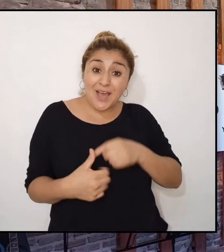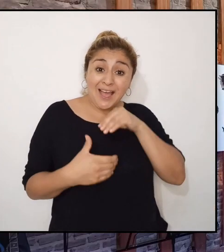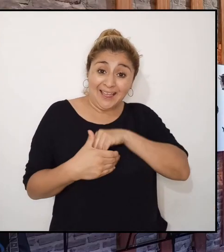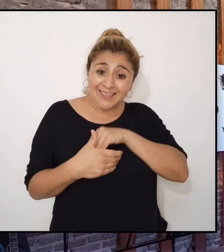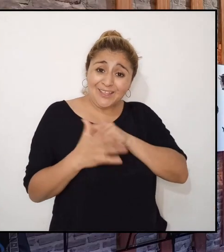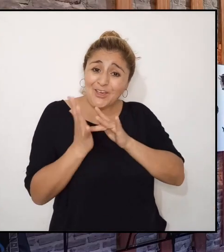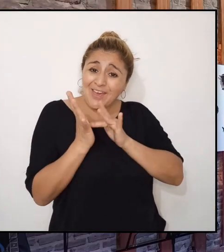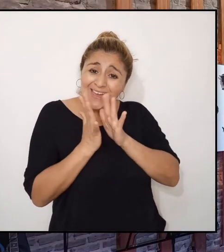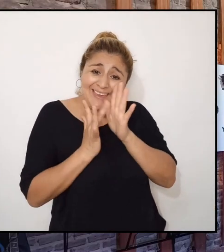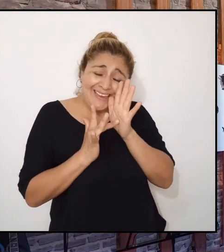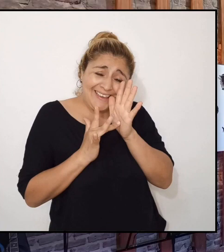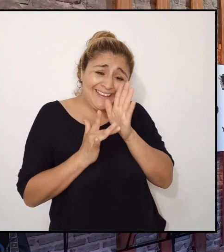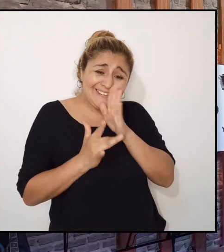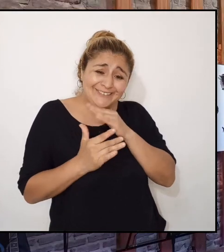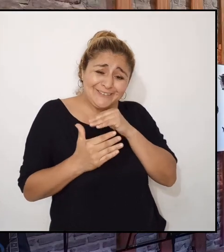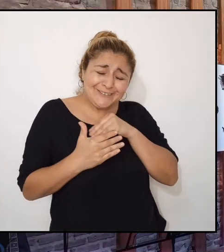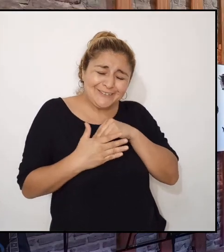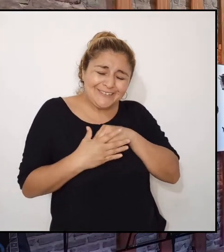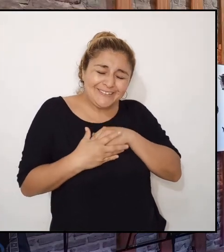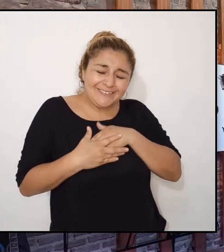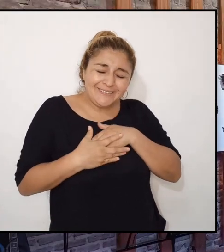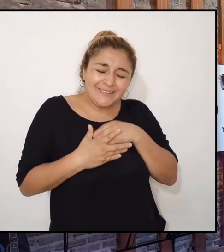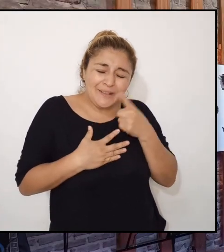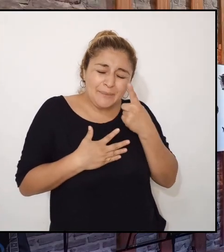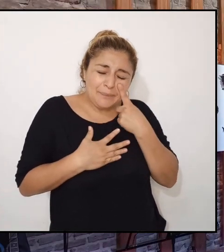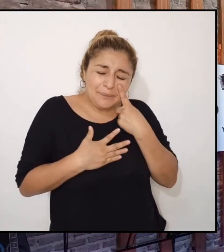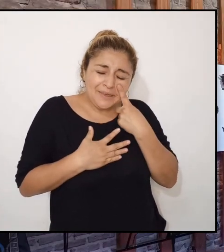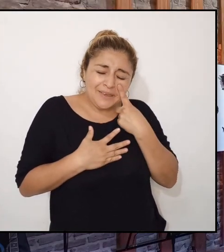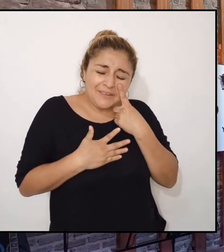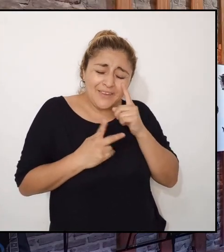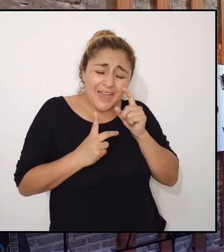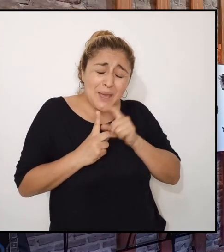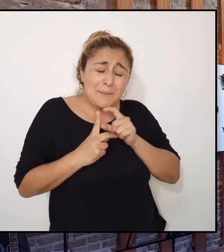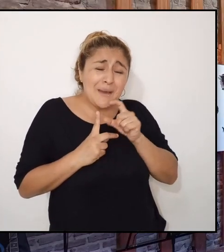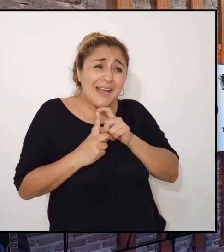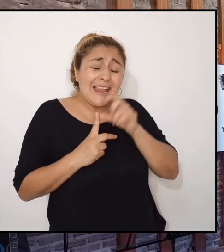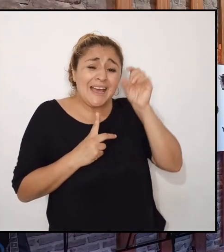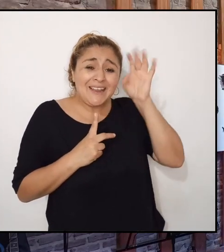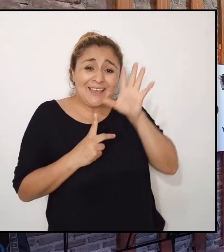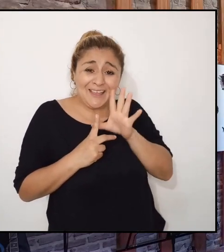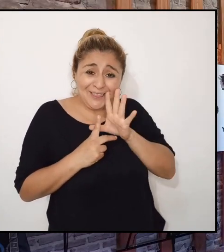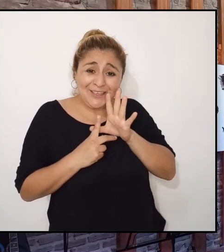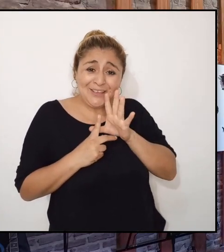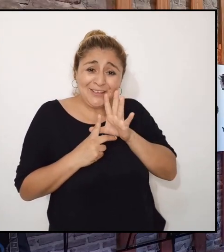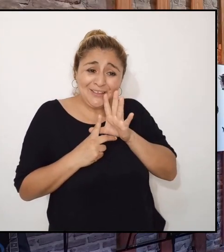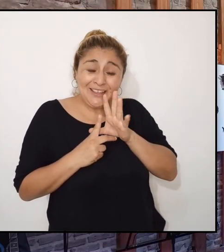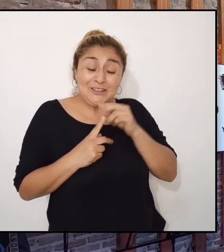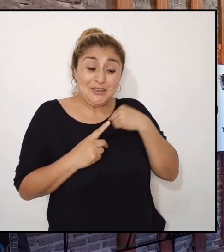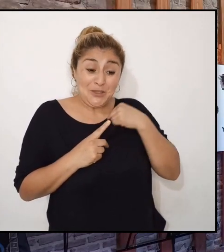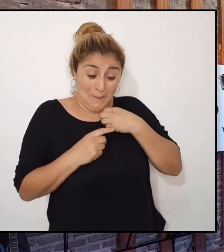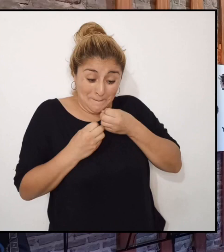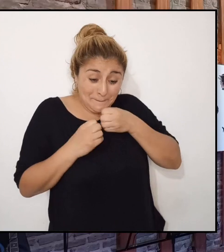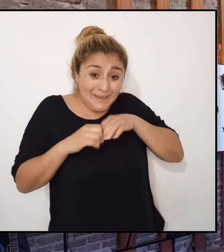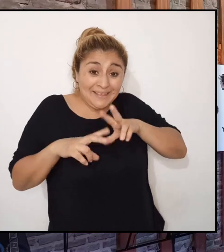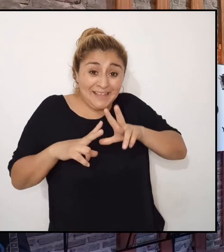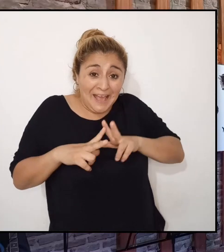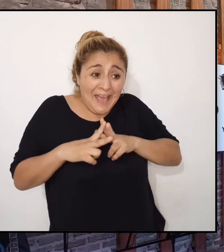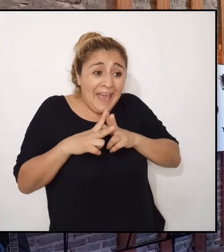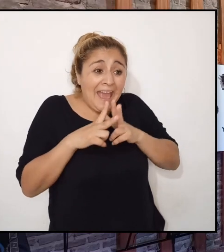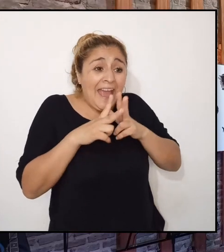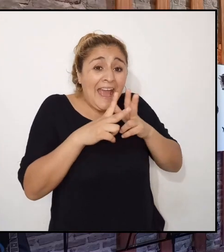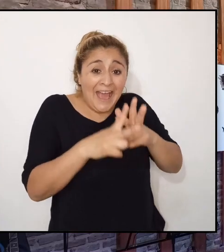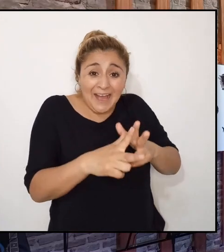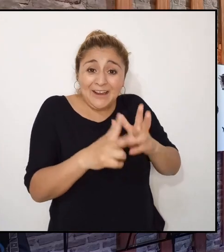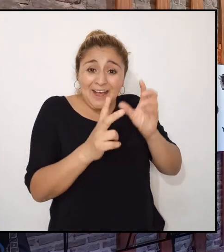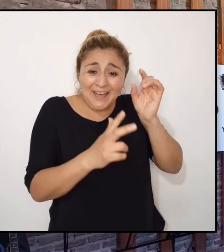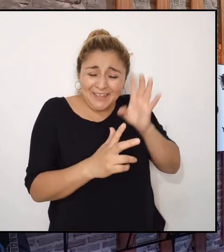Lo que hay en mi corazón es la palabra de Dios. Él empezó a hablar de Dios, y este hombre tenía que estar muchos años más allí en la